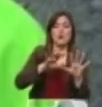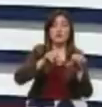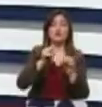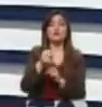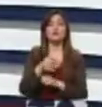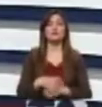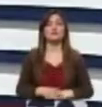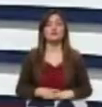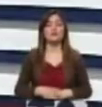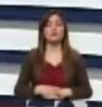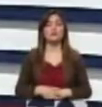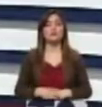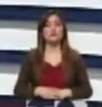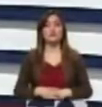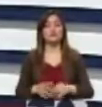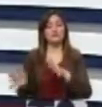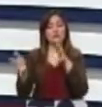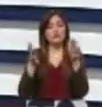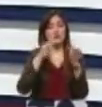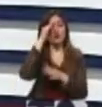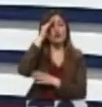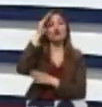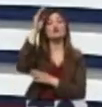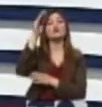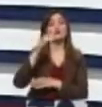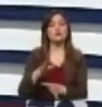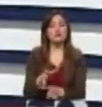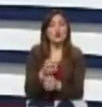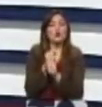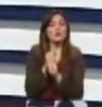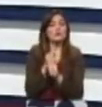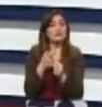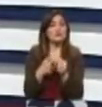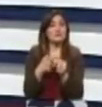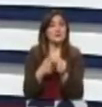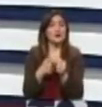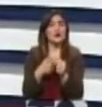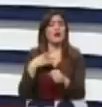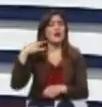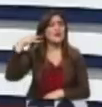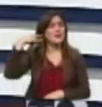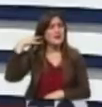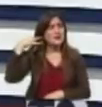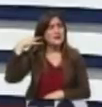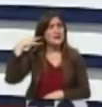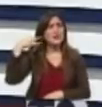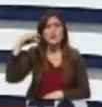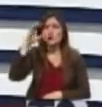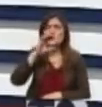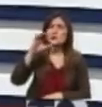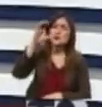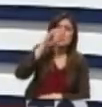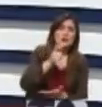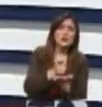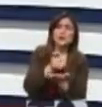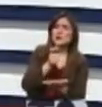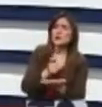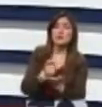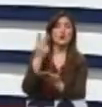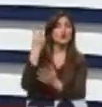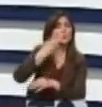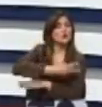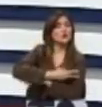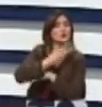violación. Y la policía logró recuperar en Quito a una menor reportada como desaparecida hace